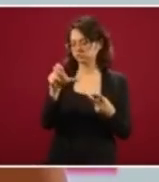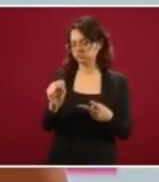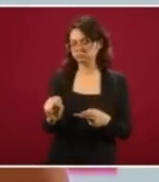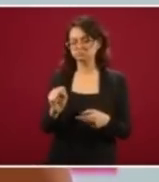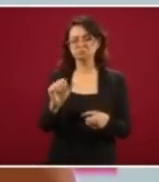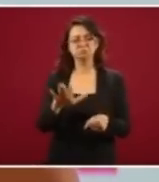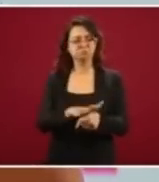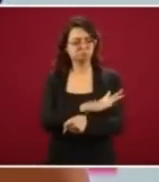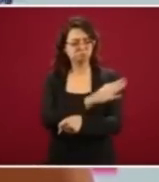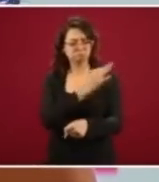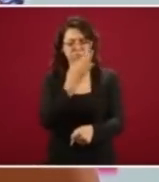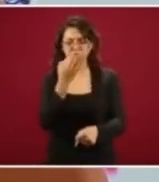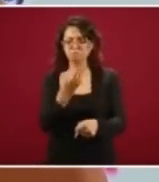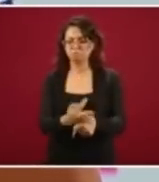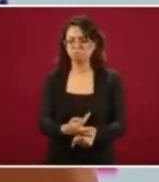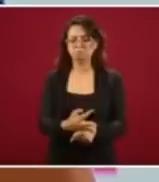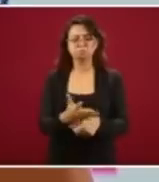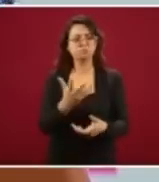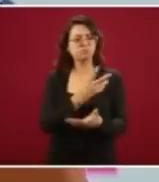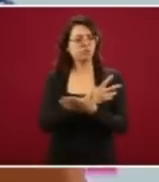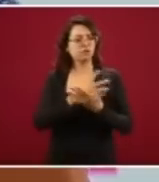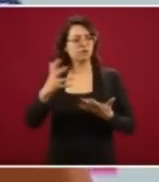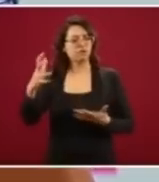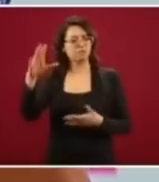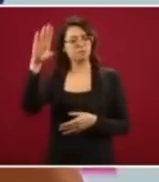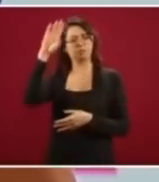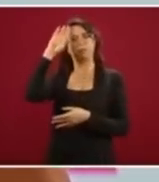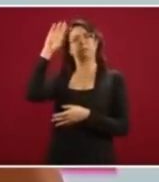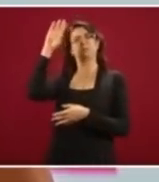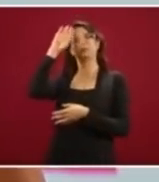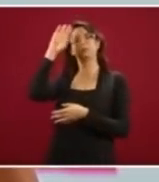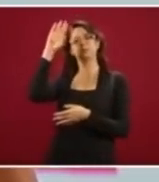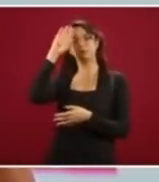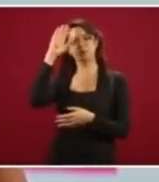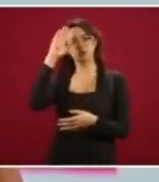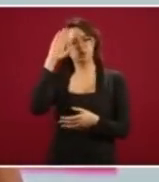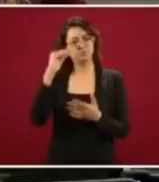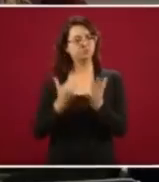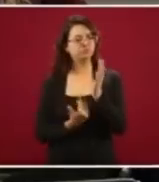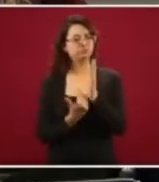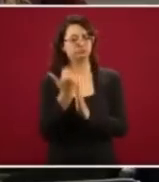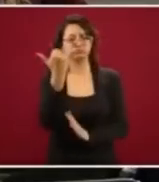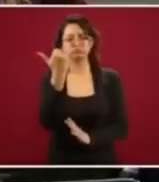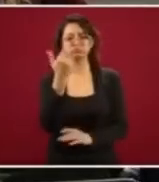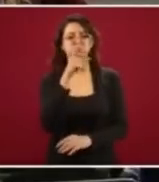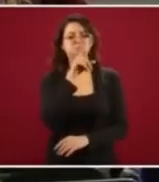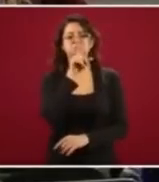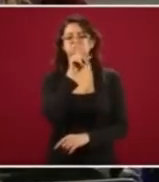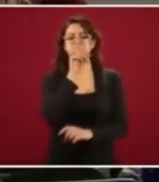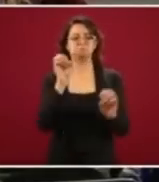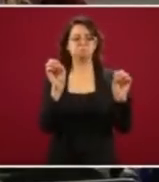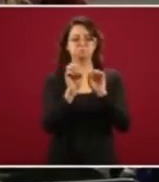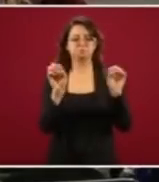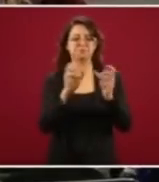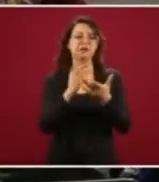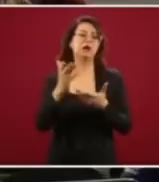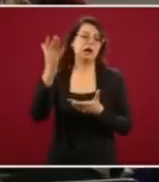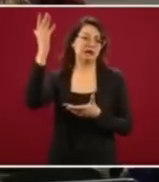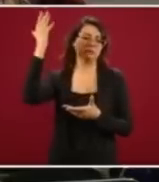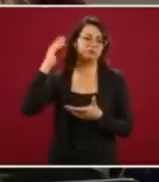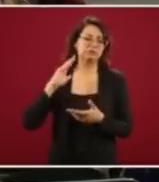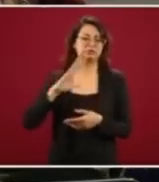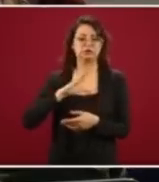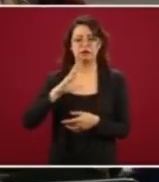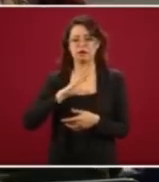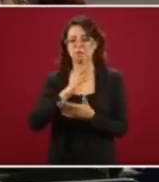una mina de carbón, no es tampoco estos niveles tan altos como en algún momento se había